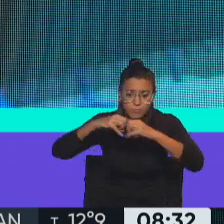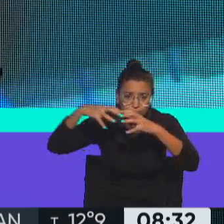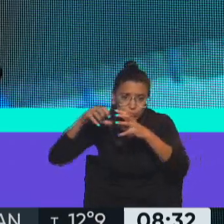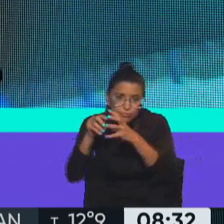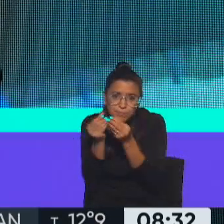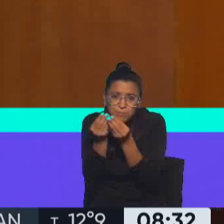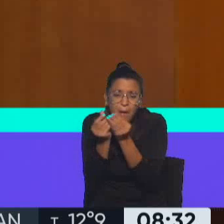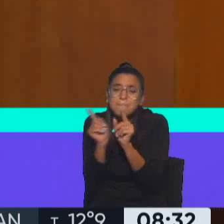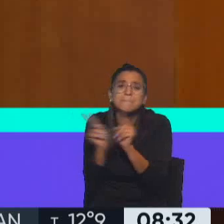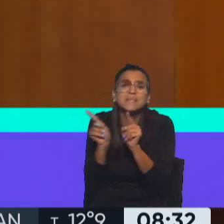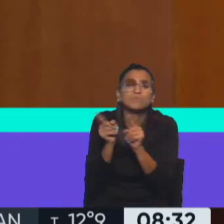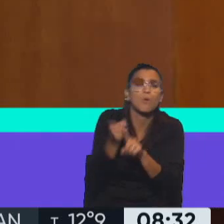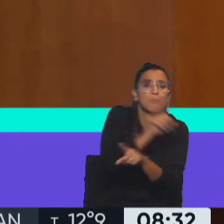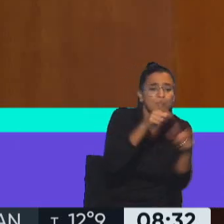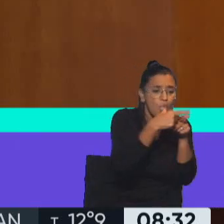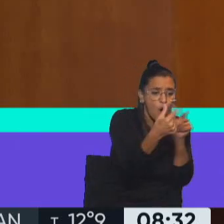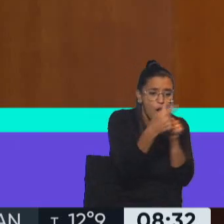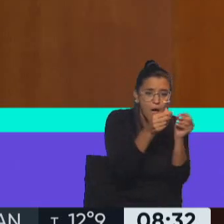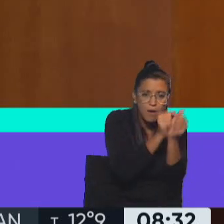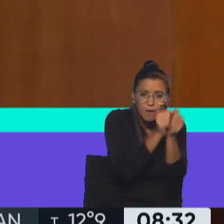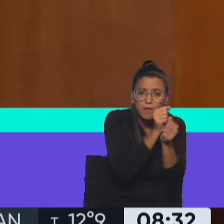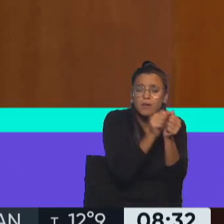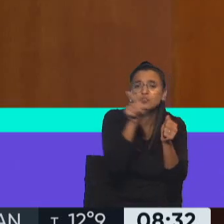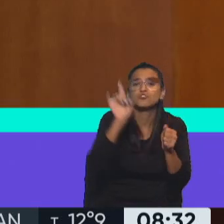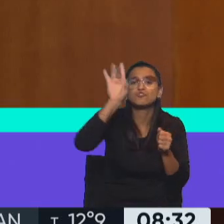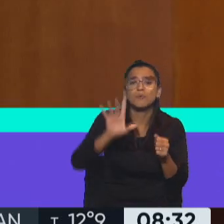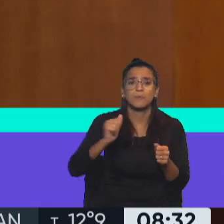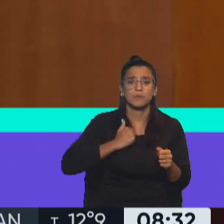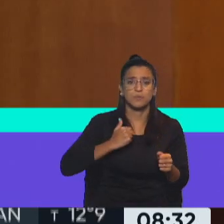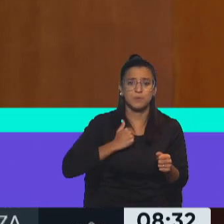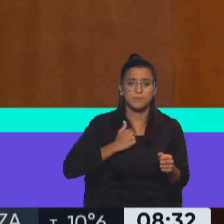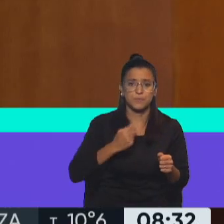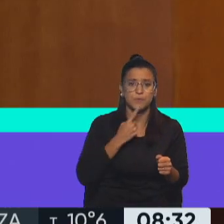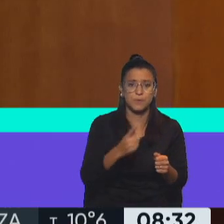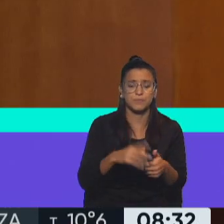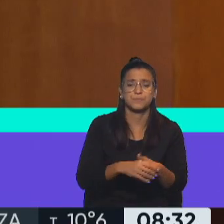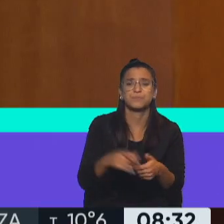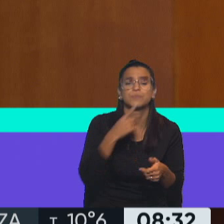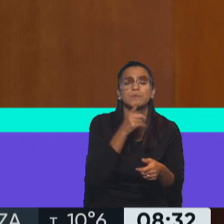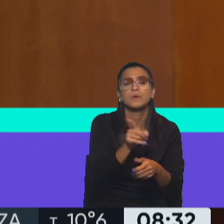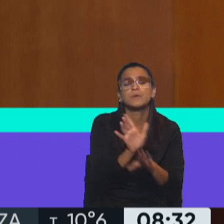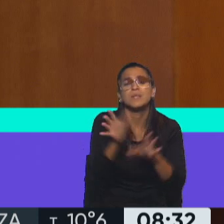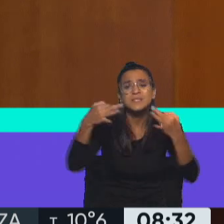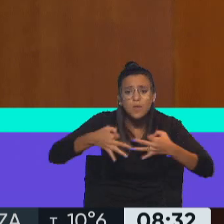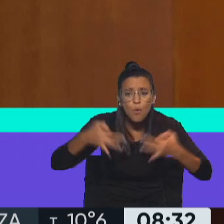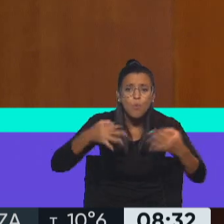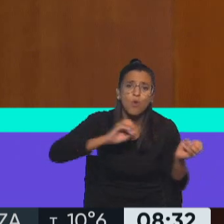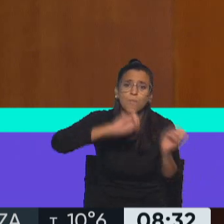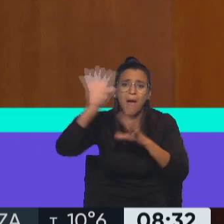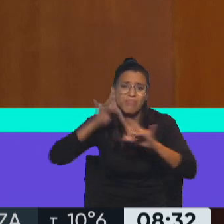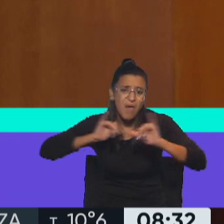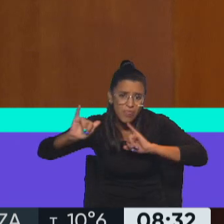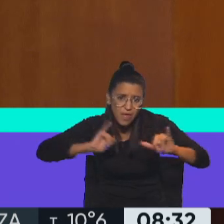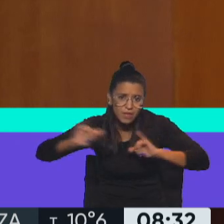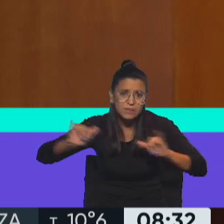vegetal. Esa vacuna hasta ahora solo fue aprobada en Canadá, que es donde la produjeron, pero seguramente han enviado los datos